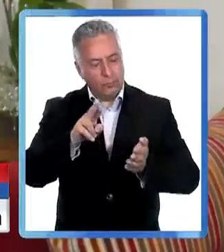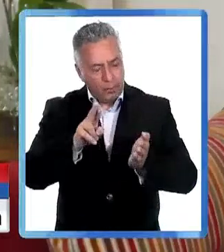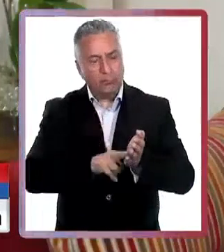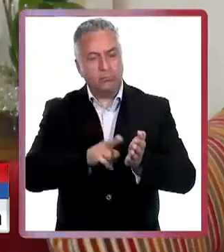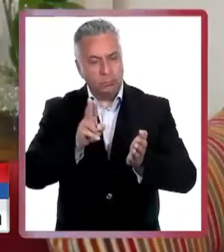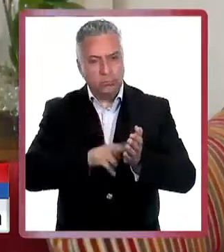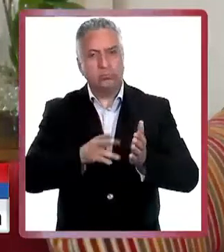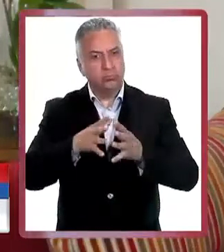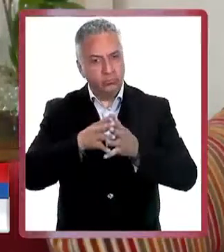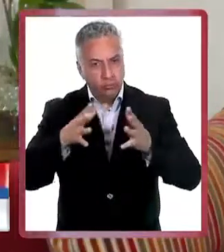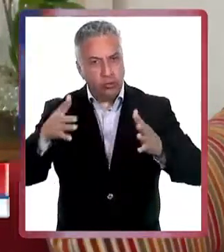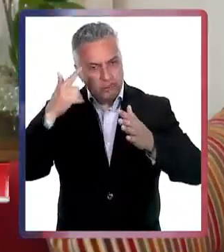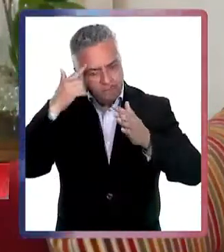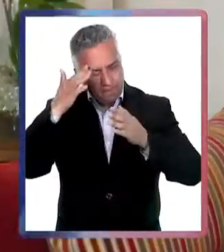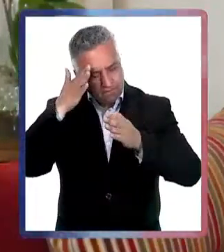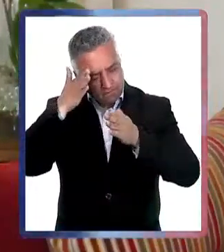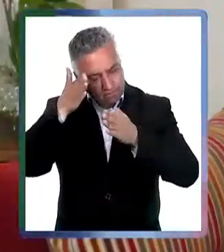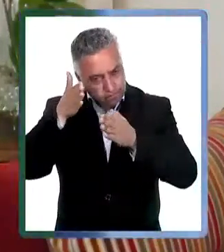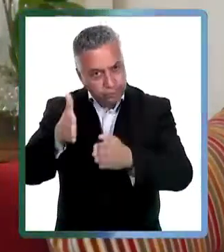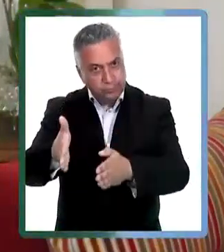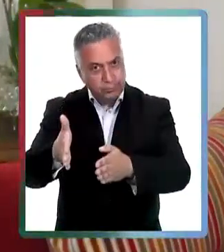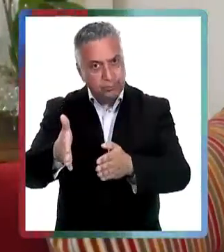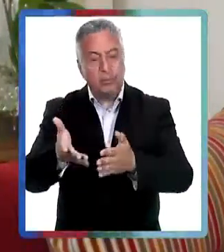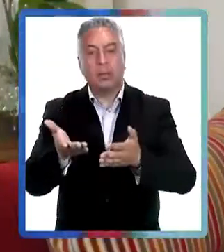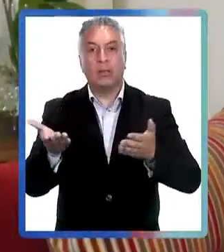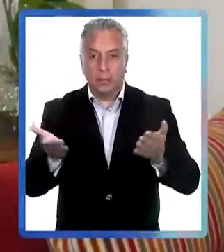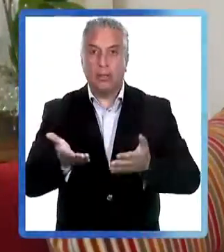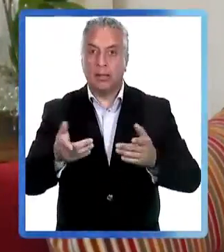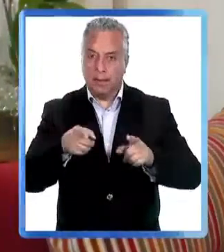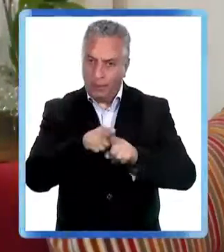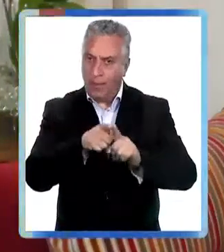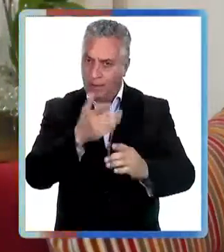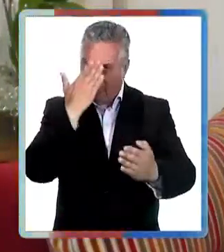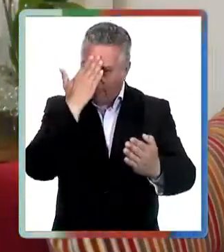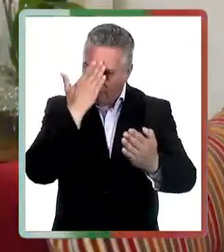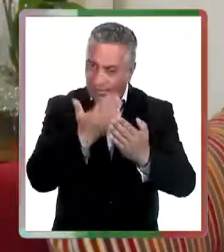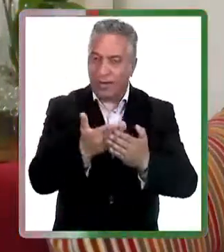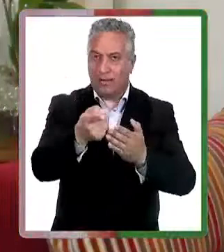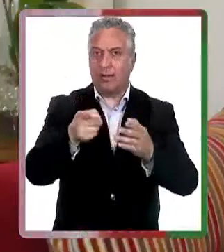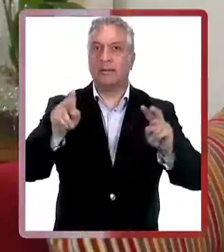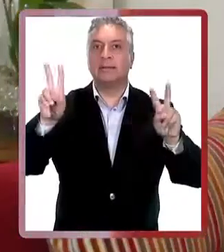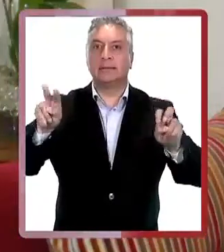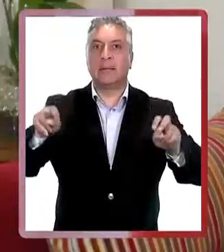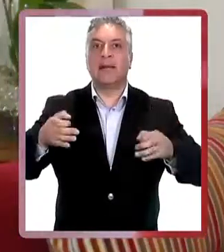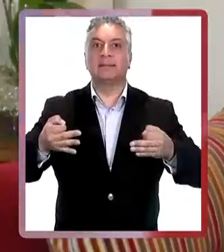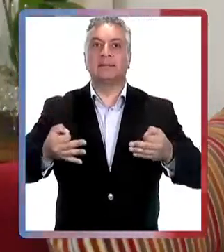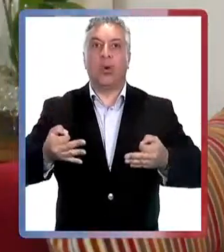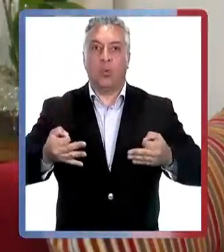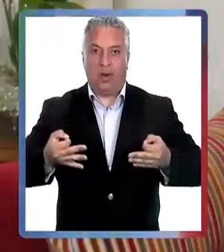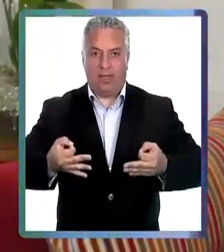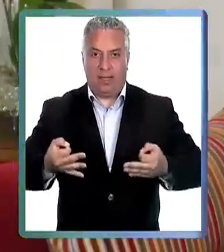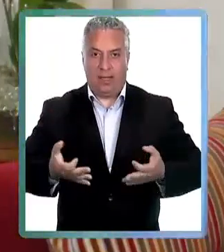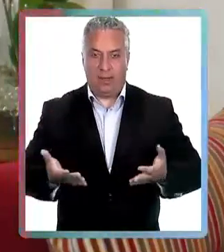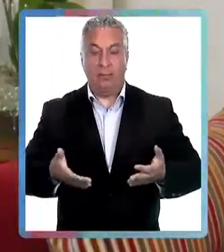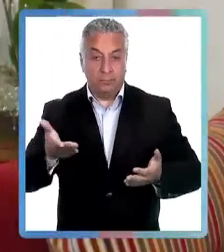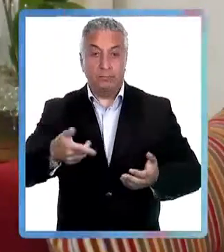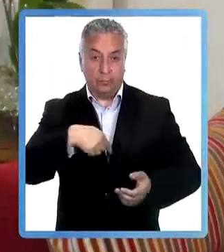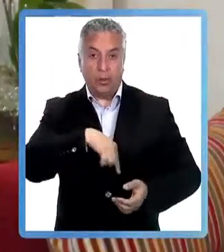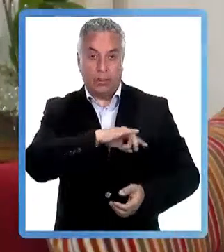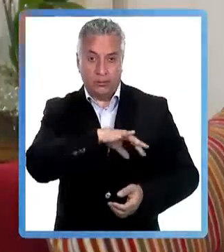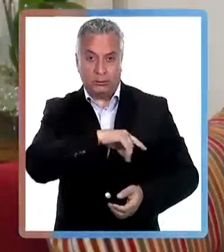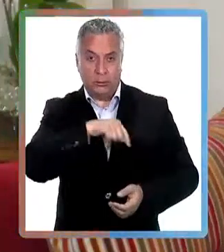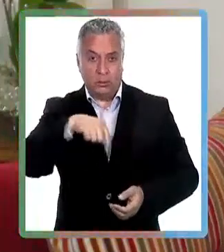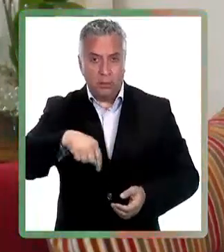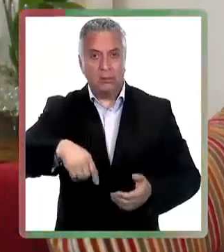realmente muy orientados a enfrentar el tema de la seguridad porque nuestro